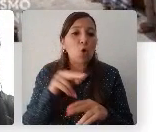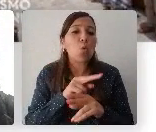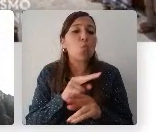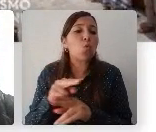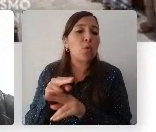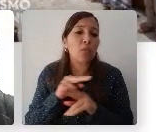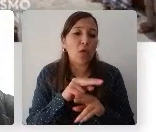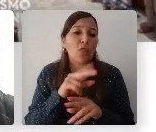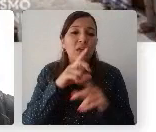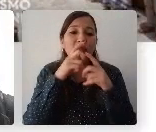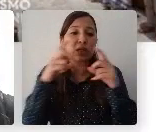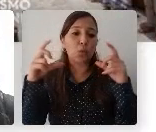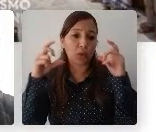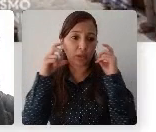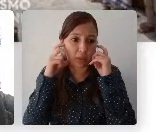y,